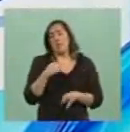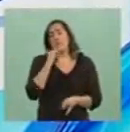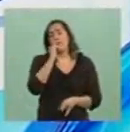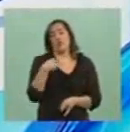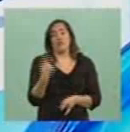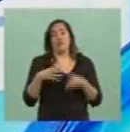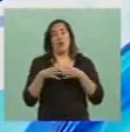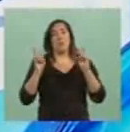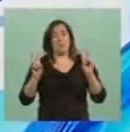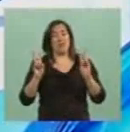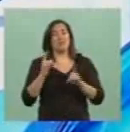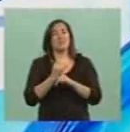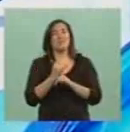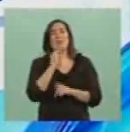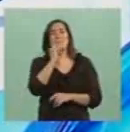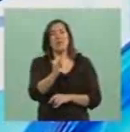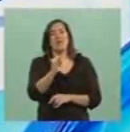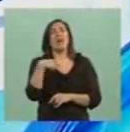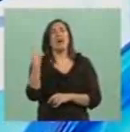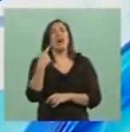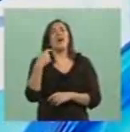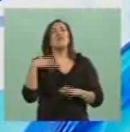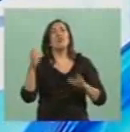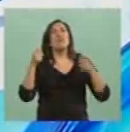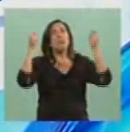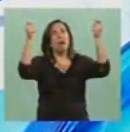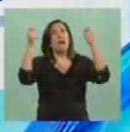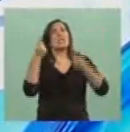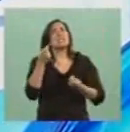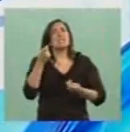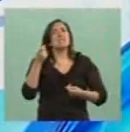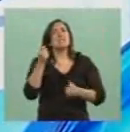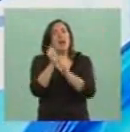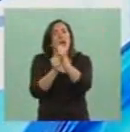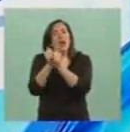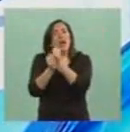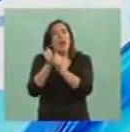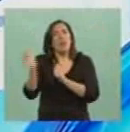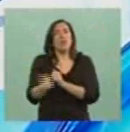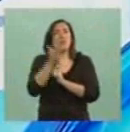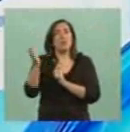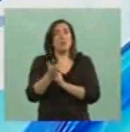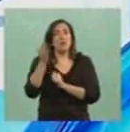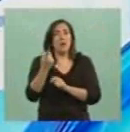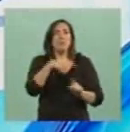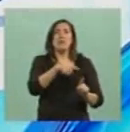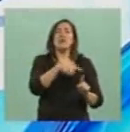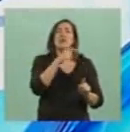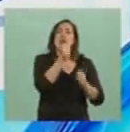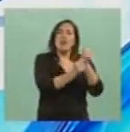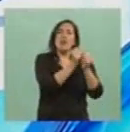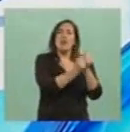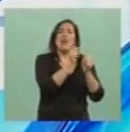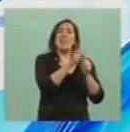los peronistas, que levantábamos la bandera de la industrialización en origen. Sin embargo, la petroquímica, que son